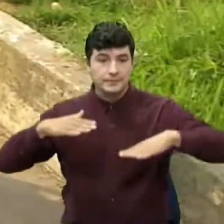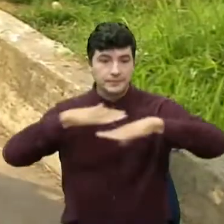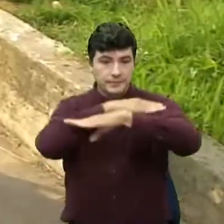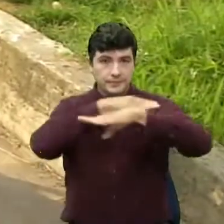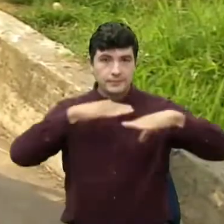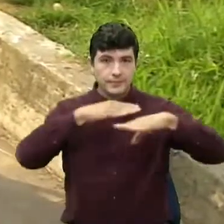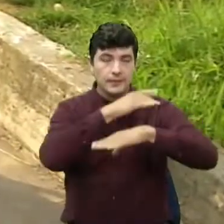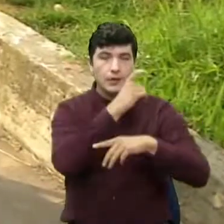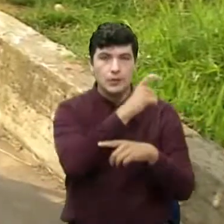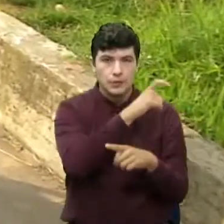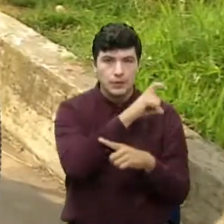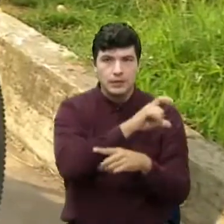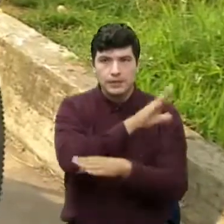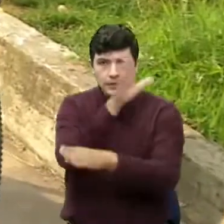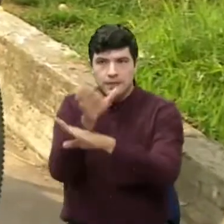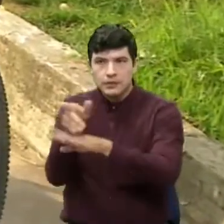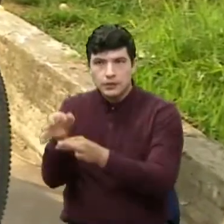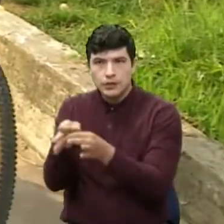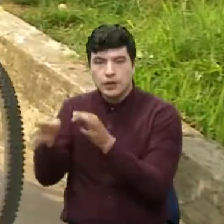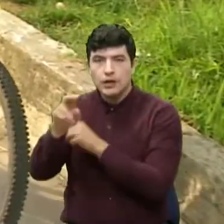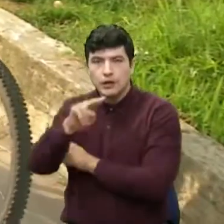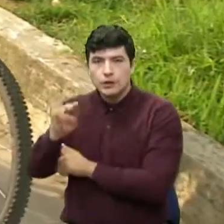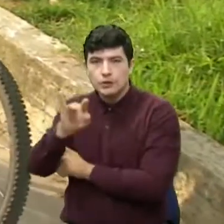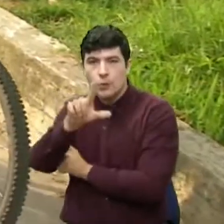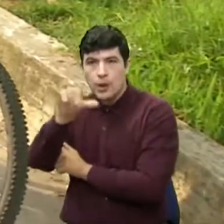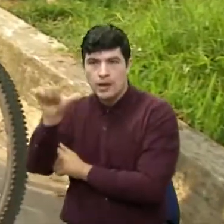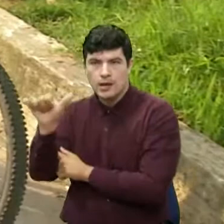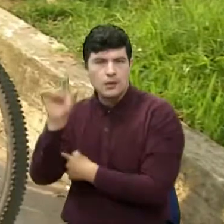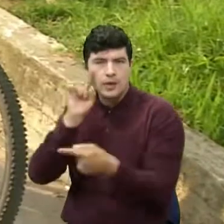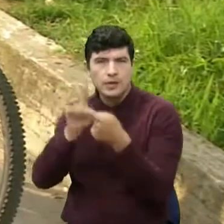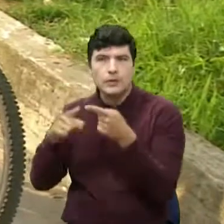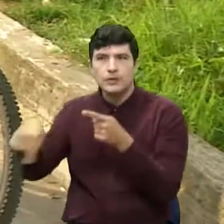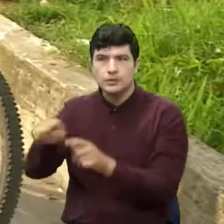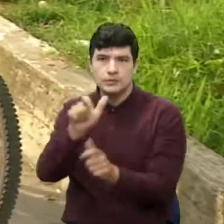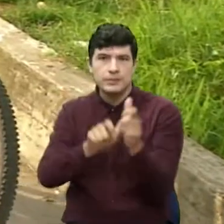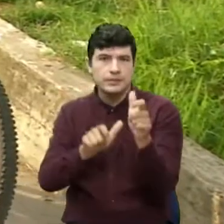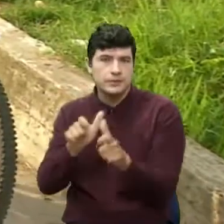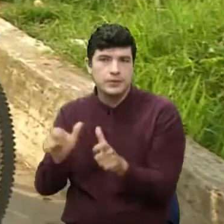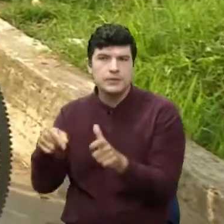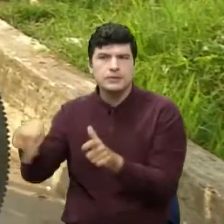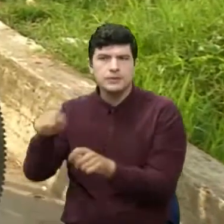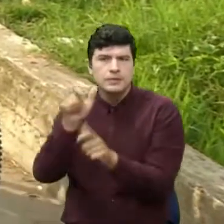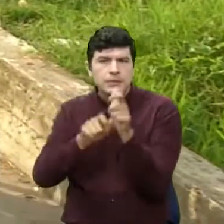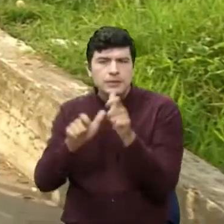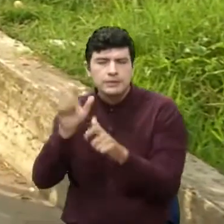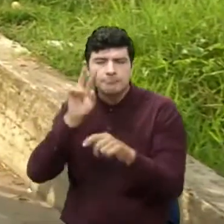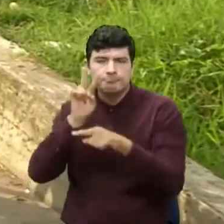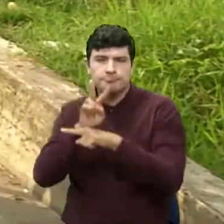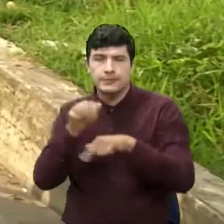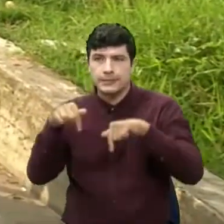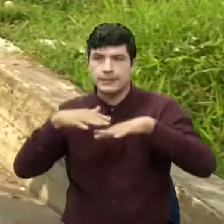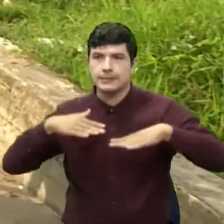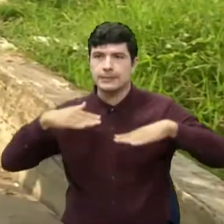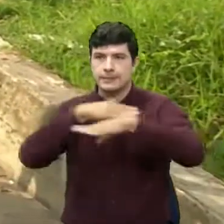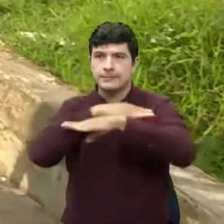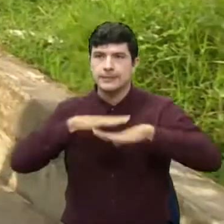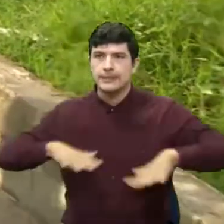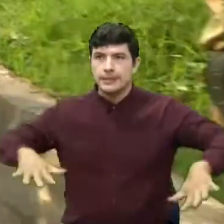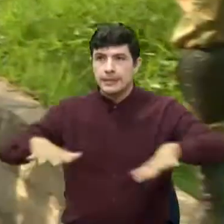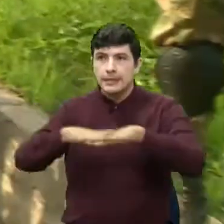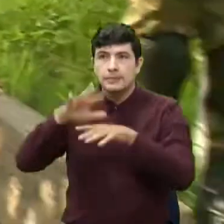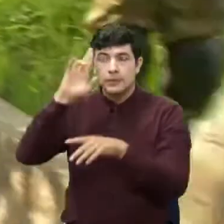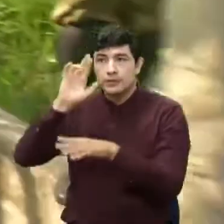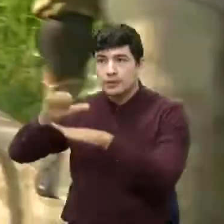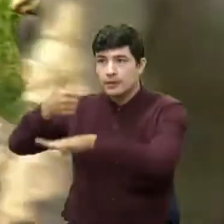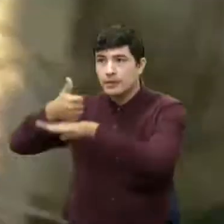vial llamada Rueda Seguro para proteger a los ciclistas en esta misma pista. Pues para ello se encuentra el general de la